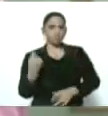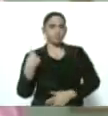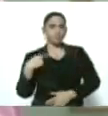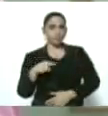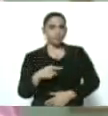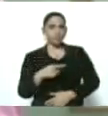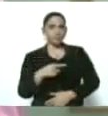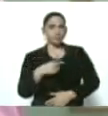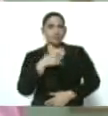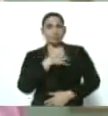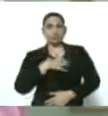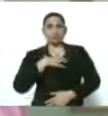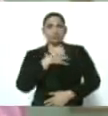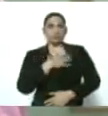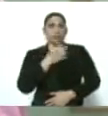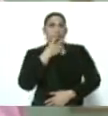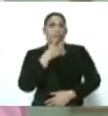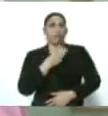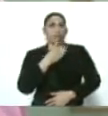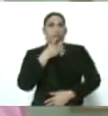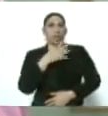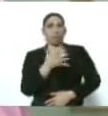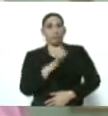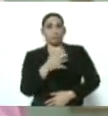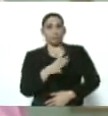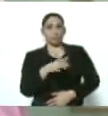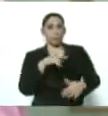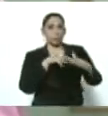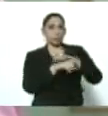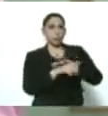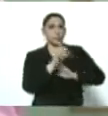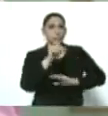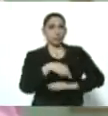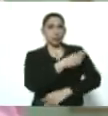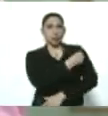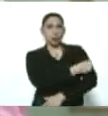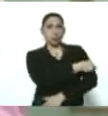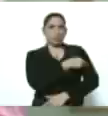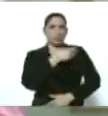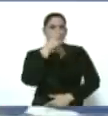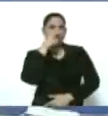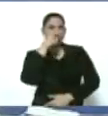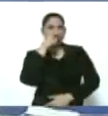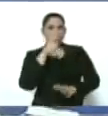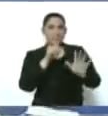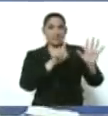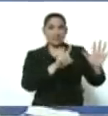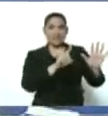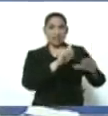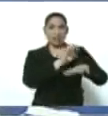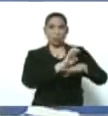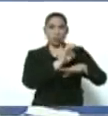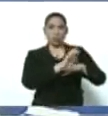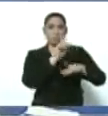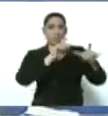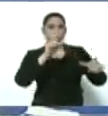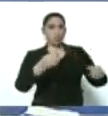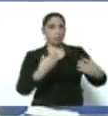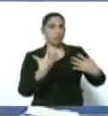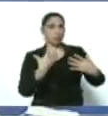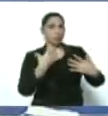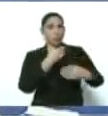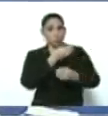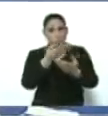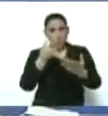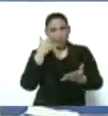insuficiencia respiratoria leve, está ingresada también en el hospital de campaña. 6 casos de Ecuador, para que ustedes